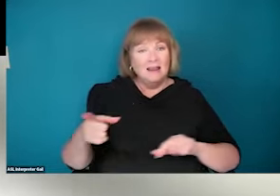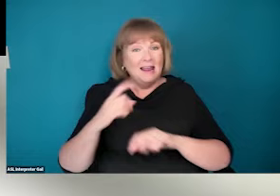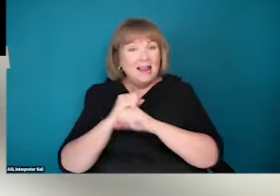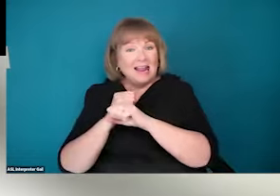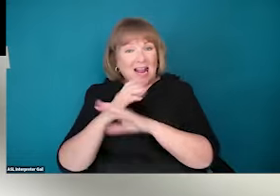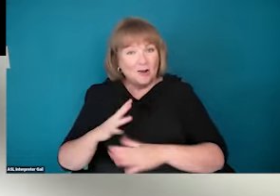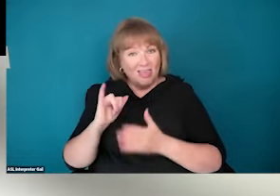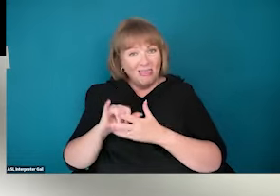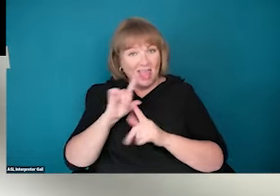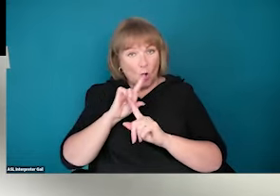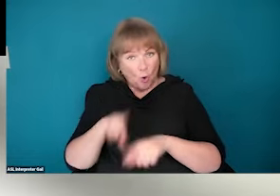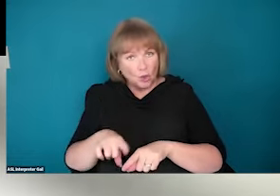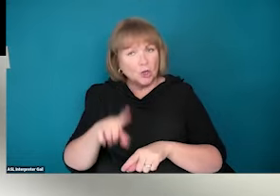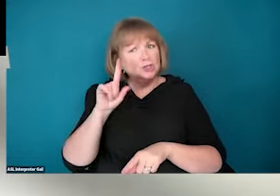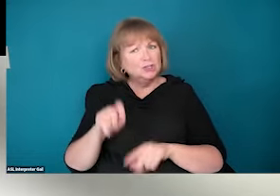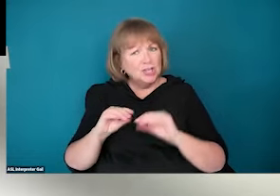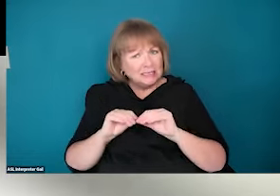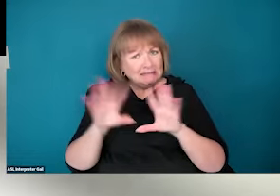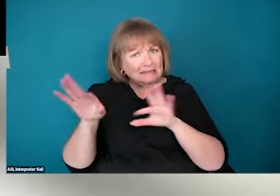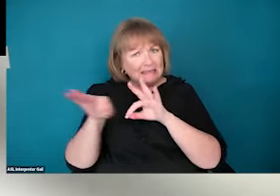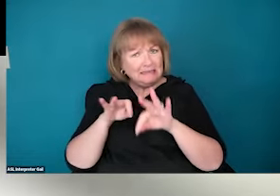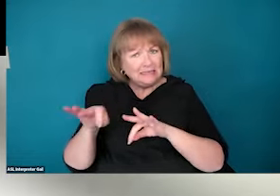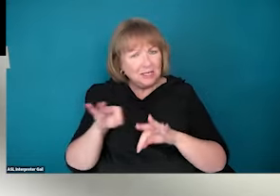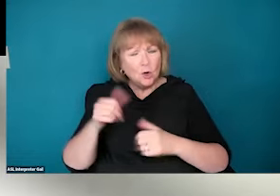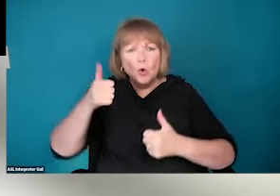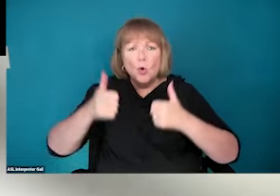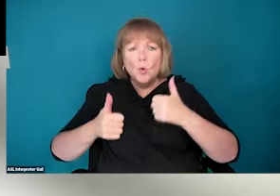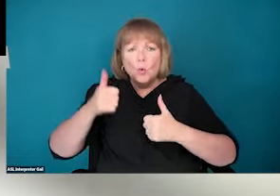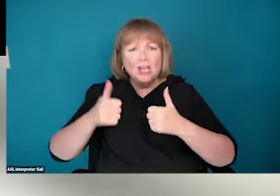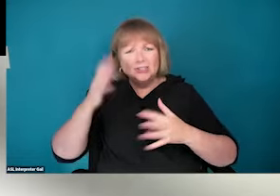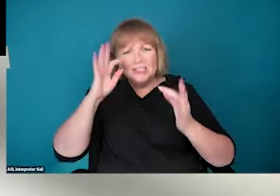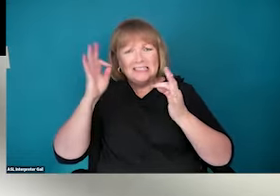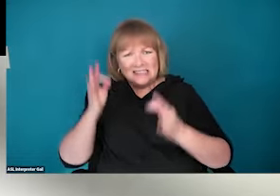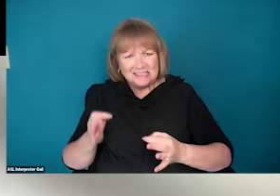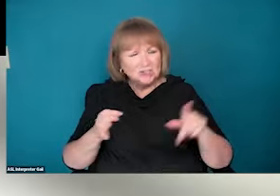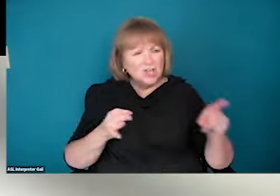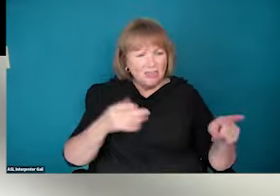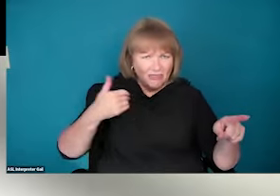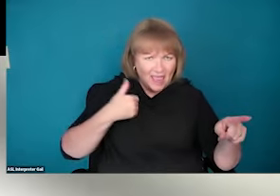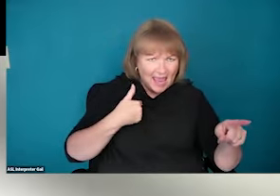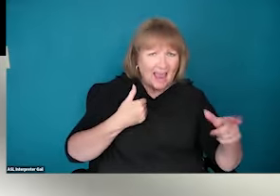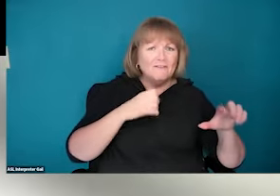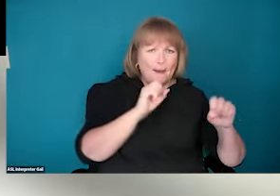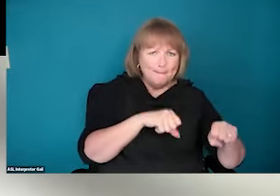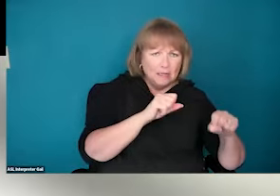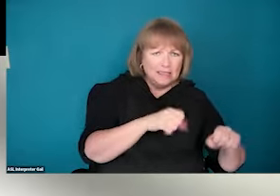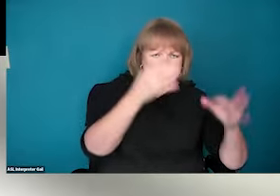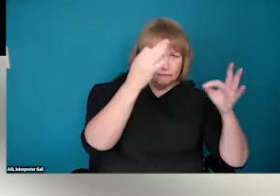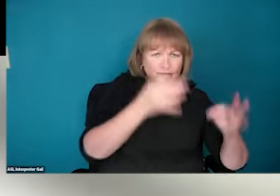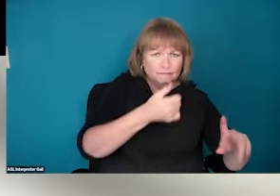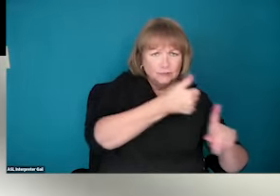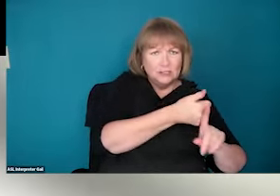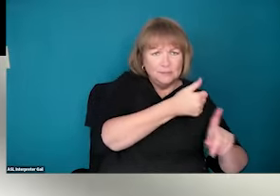permanentemente esté honrando las preferencias del individuo. La orden de custodia debe